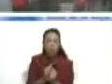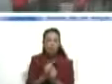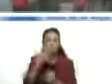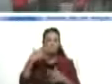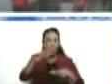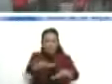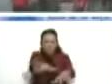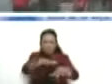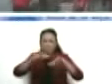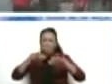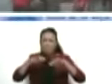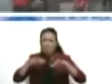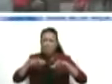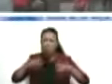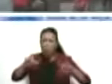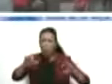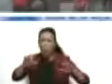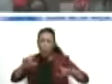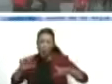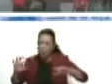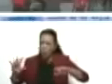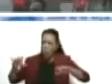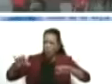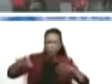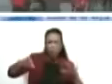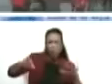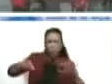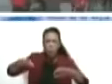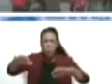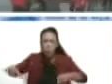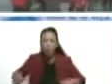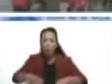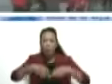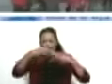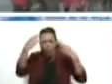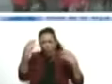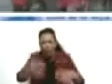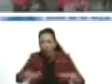Inmensa, descomunal y mollejúa.